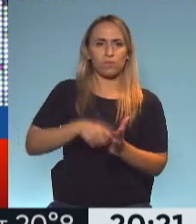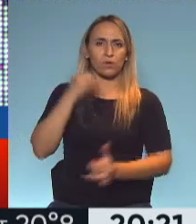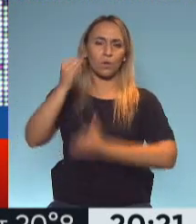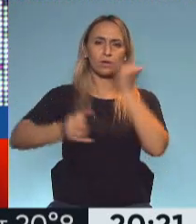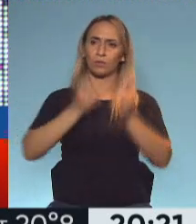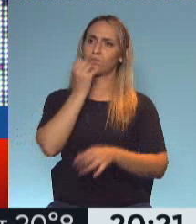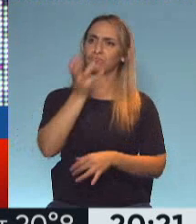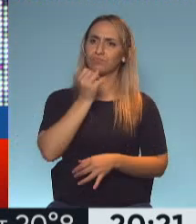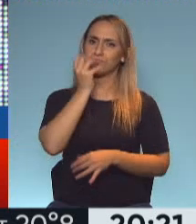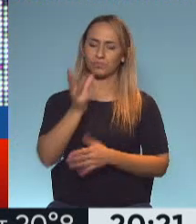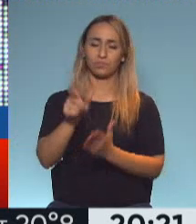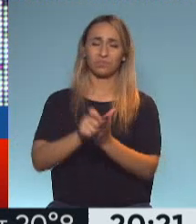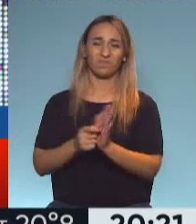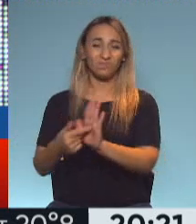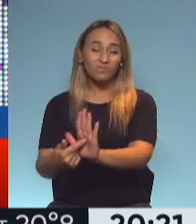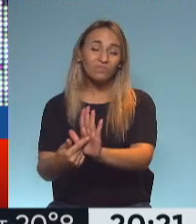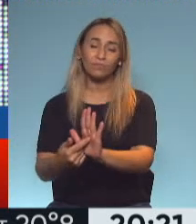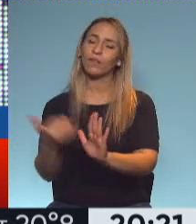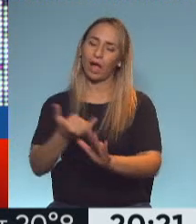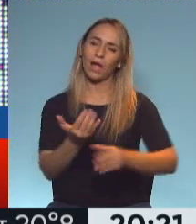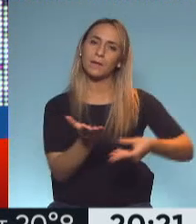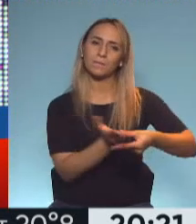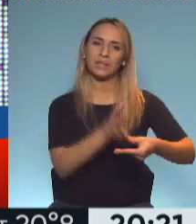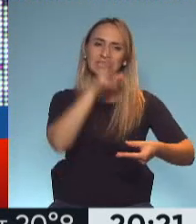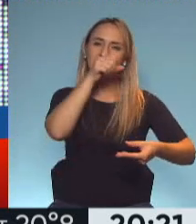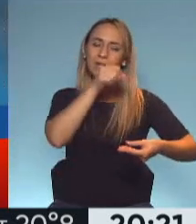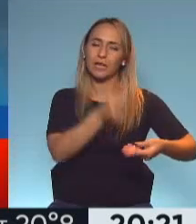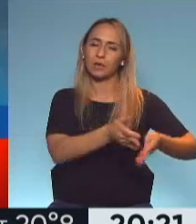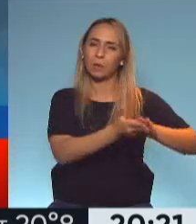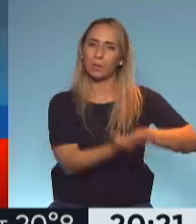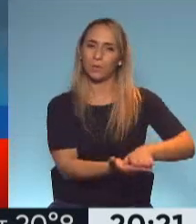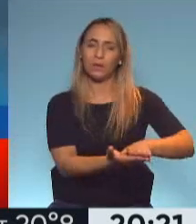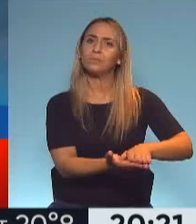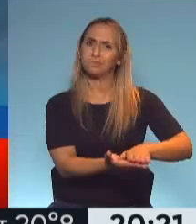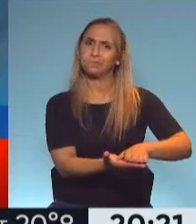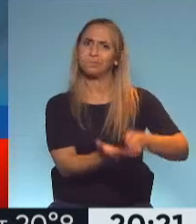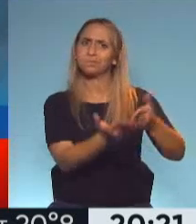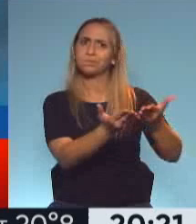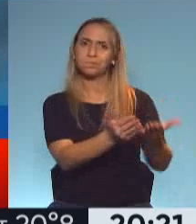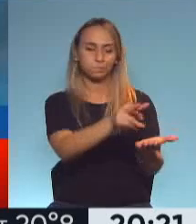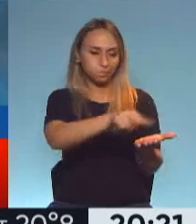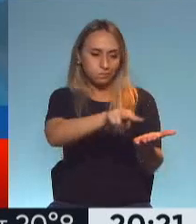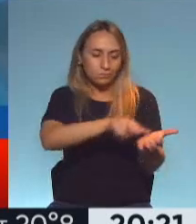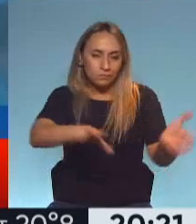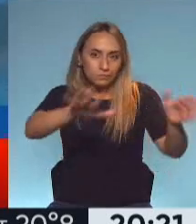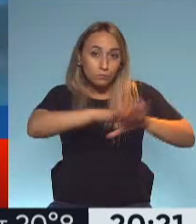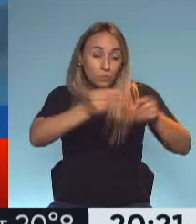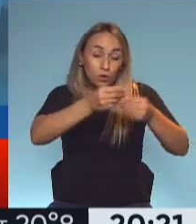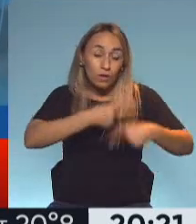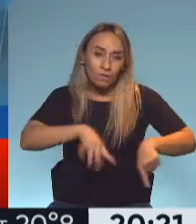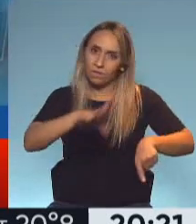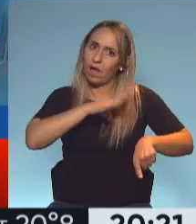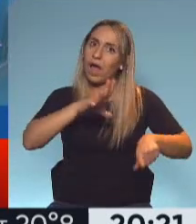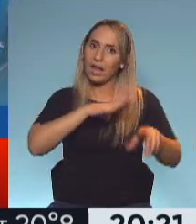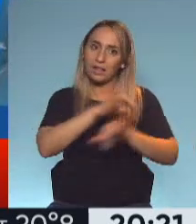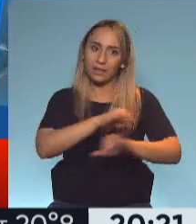voces silenciadas, ¿no? De los colimbas, los que fuimos soldados. En algún momento fue una molestia escucharlos, ¿no? Pero digo,